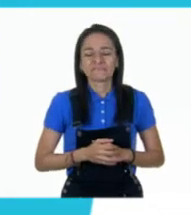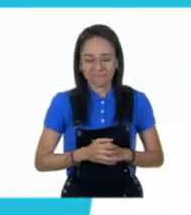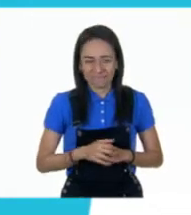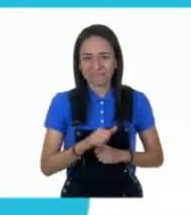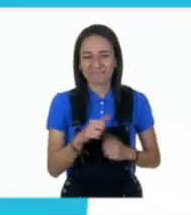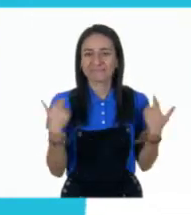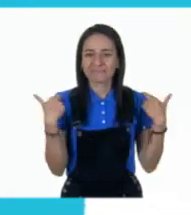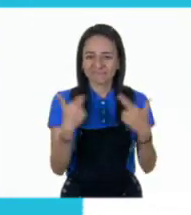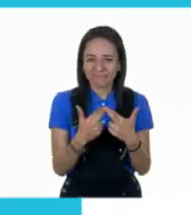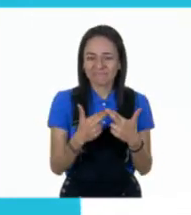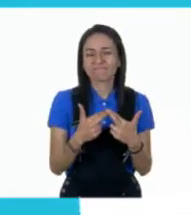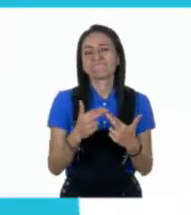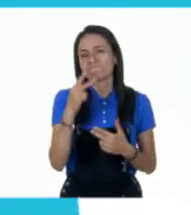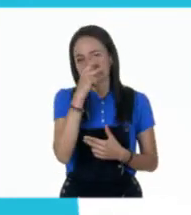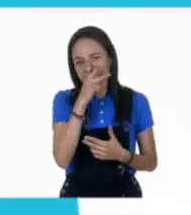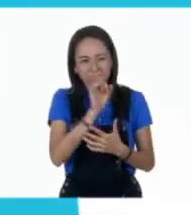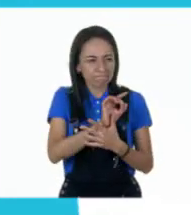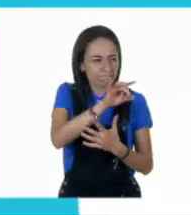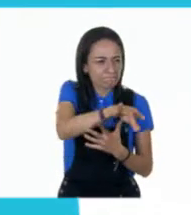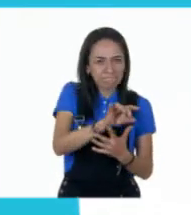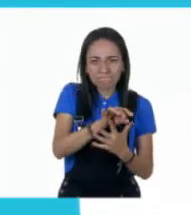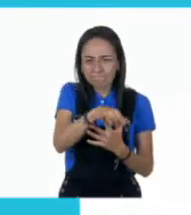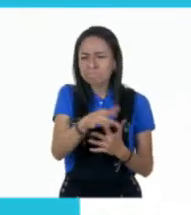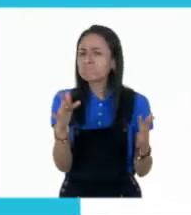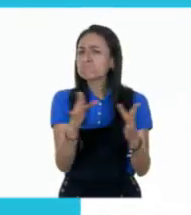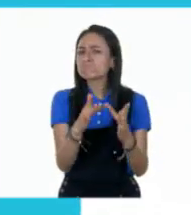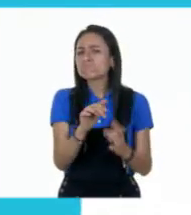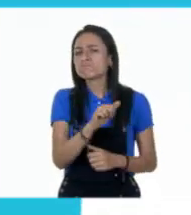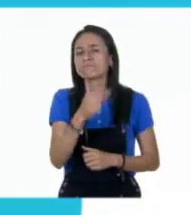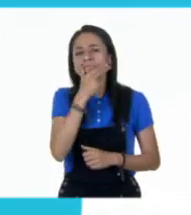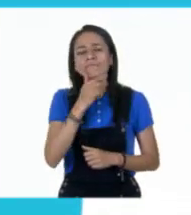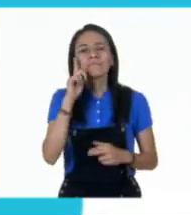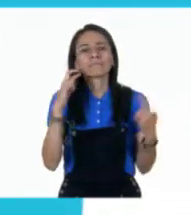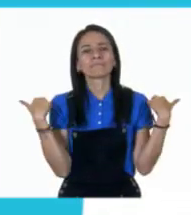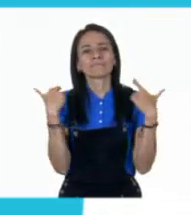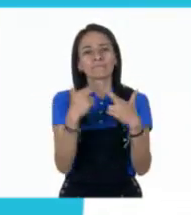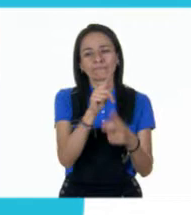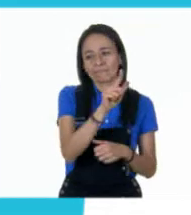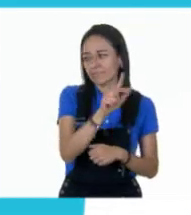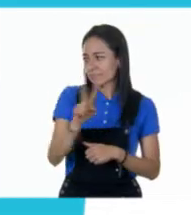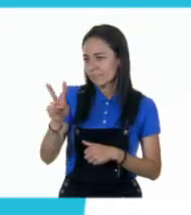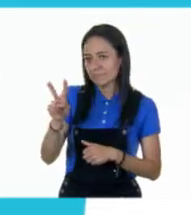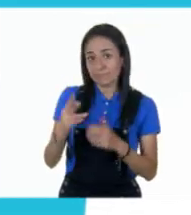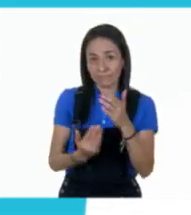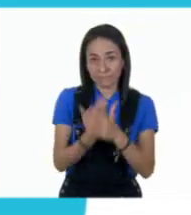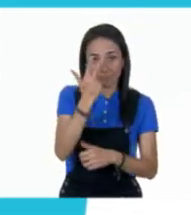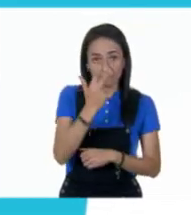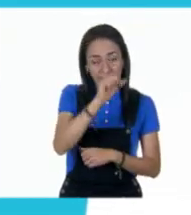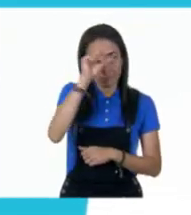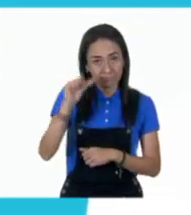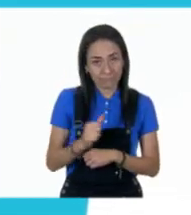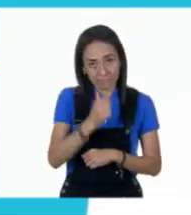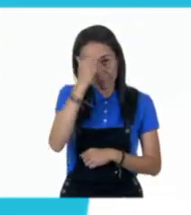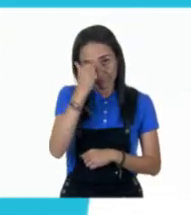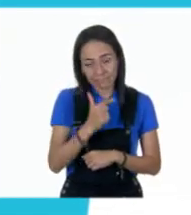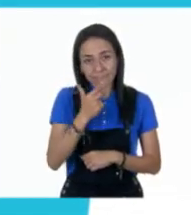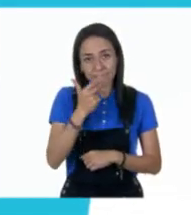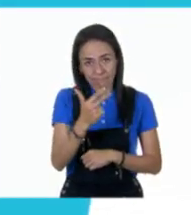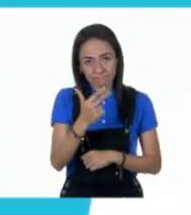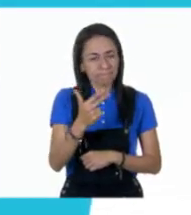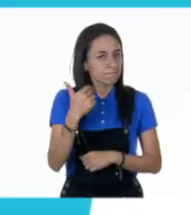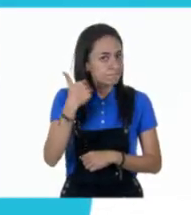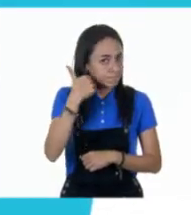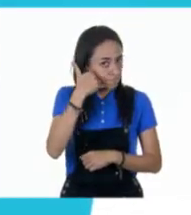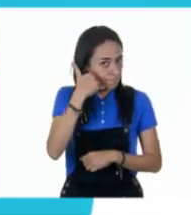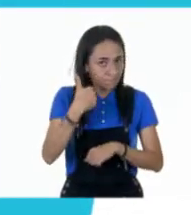apoyo pedagógico, comunícate con maestras y maestros de lunes a viernes de 8 a 20 horas al